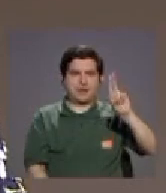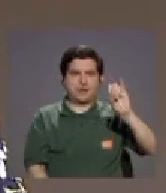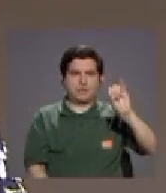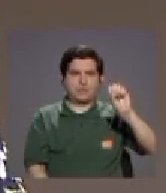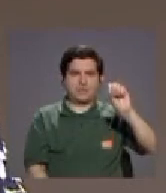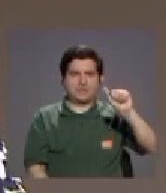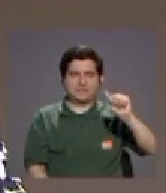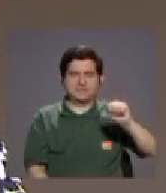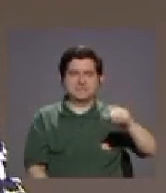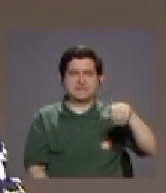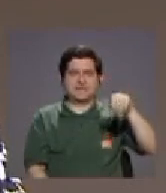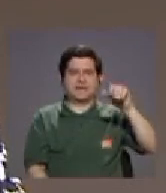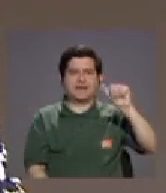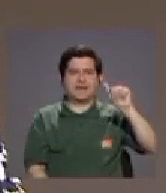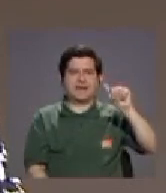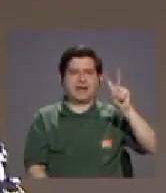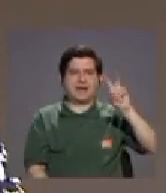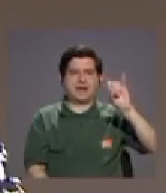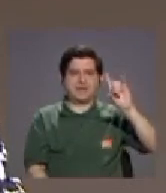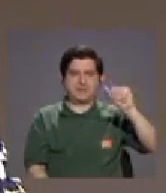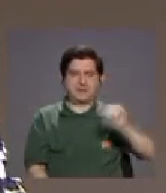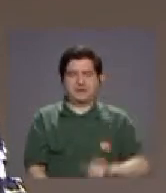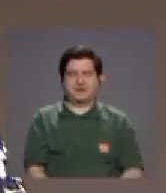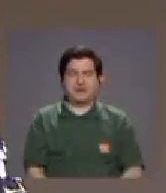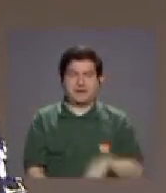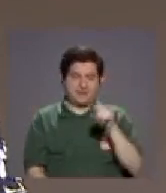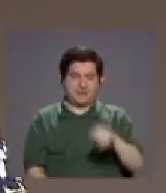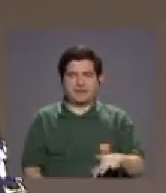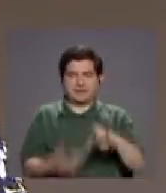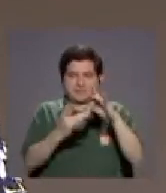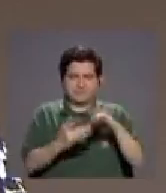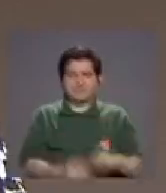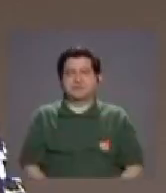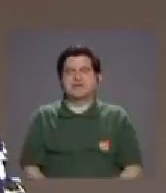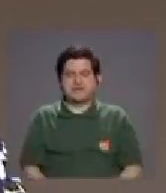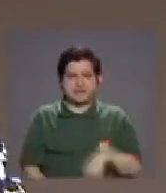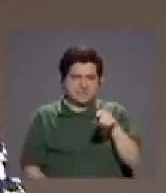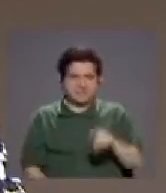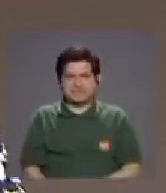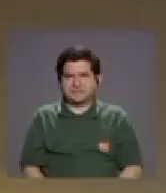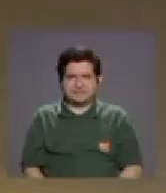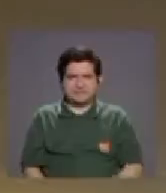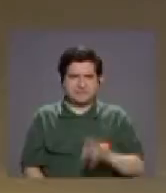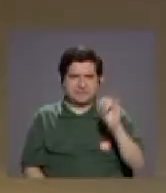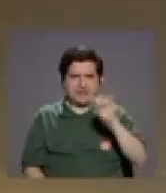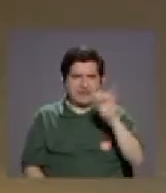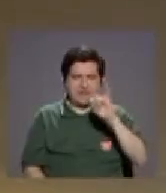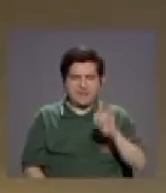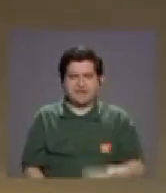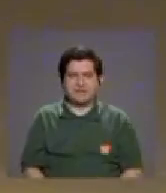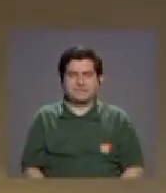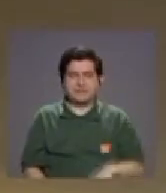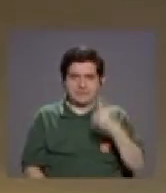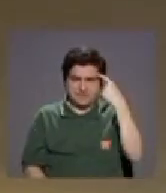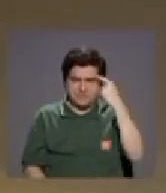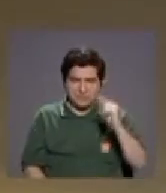infectóloga pediátrica, y eso básicamente dicho en términos de